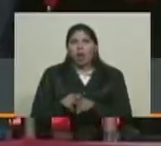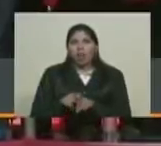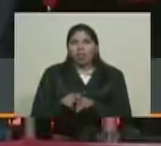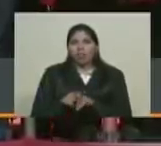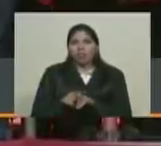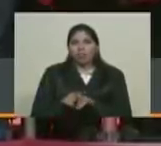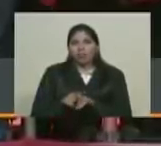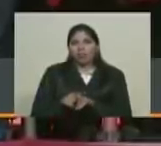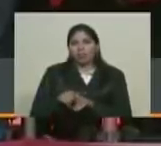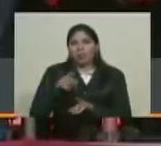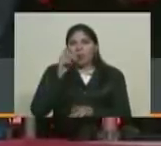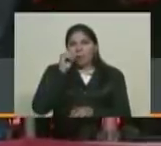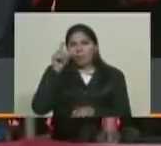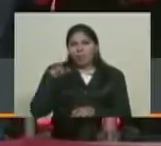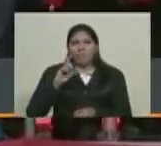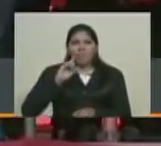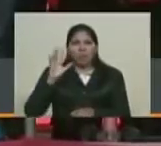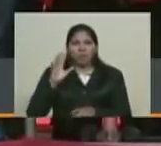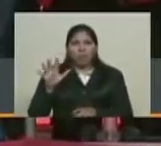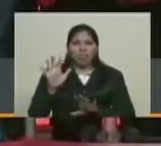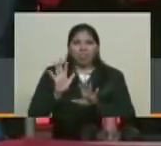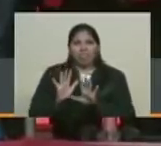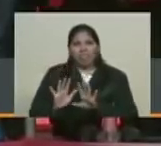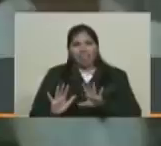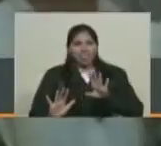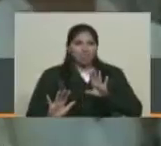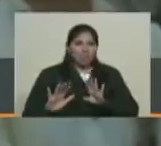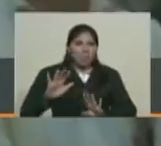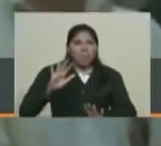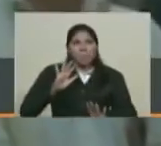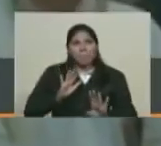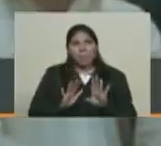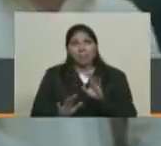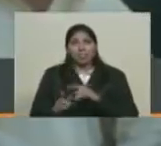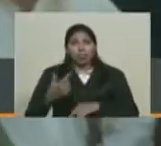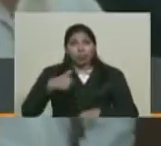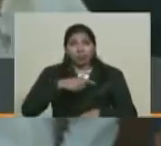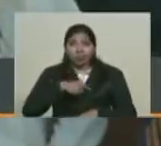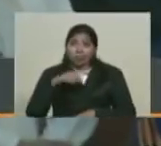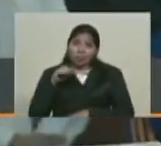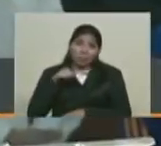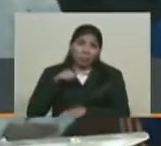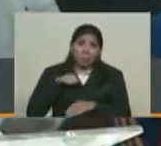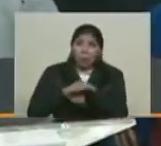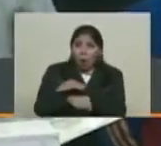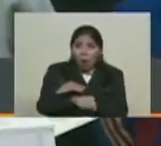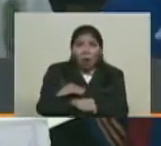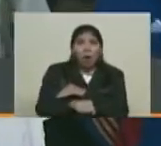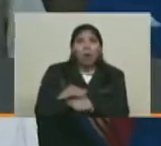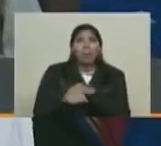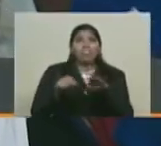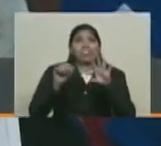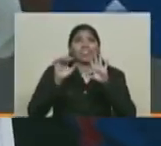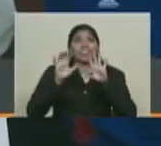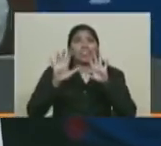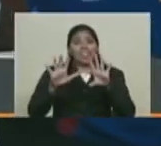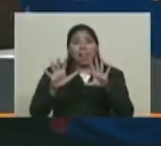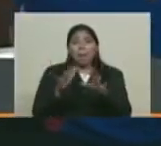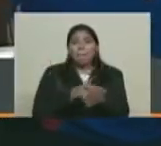Despacito. Te lo vamos a meter todito. 10 millones de votos por el